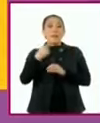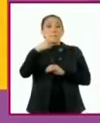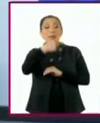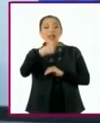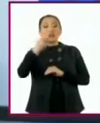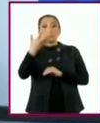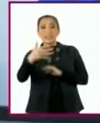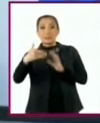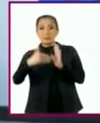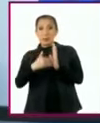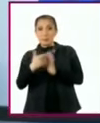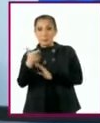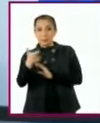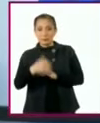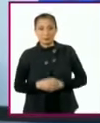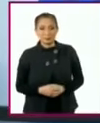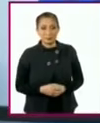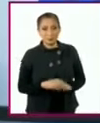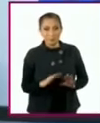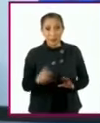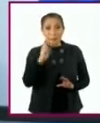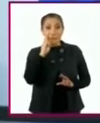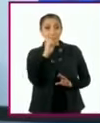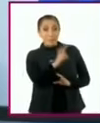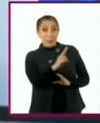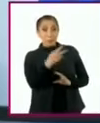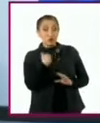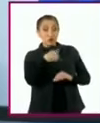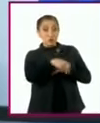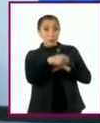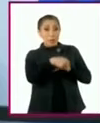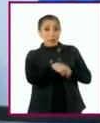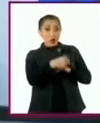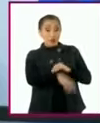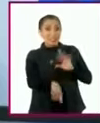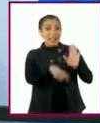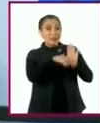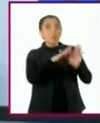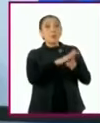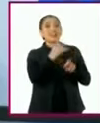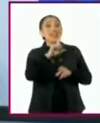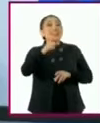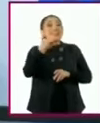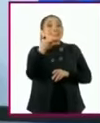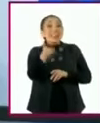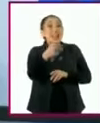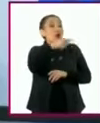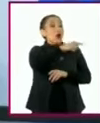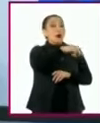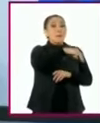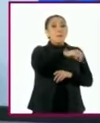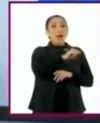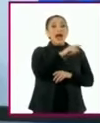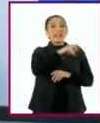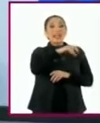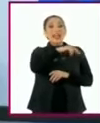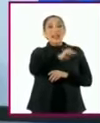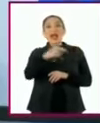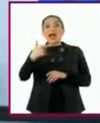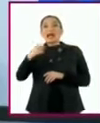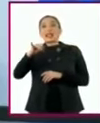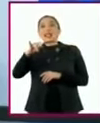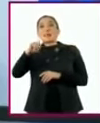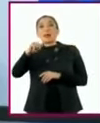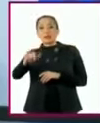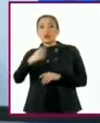pesos. Representamos las cantidades con números negativos porque es dinero que Mariana y Gilberto deberán al